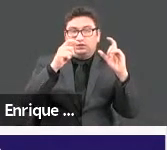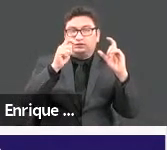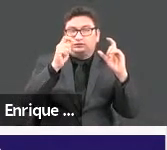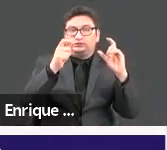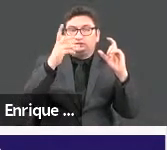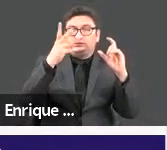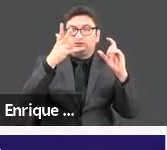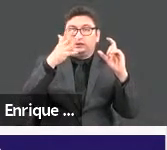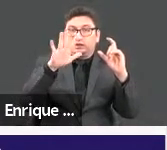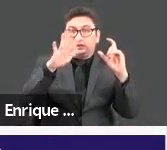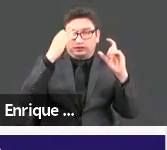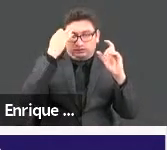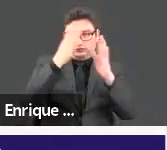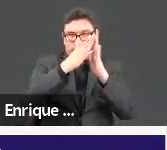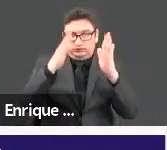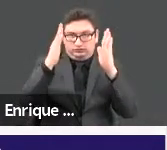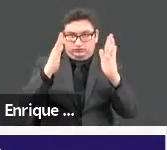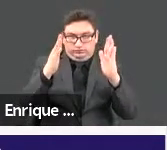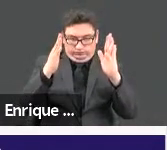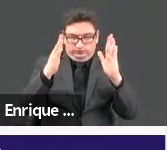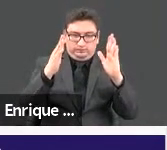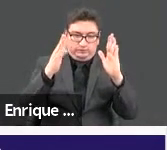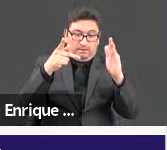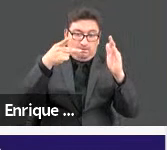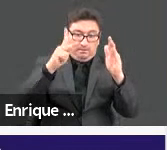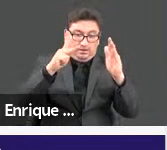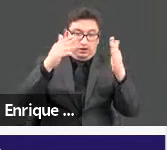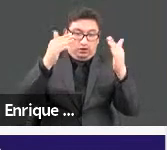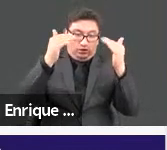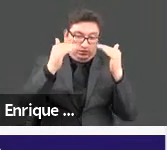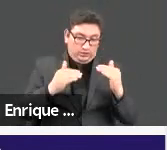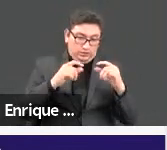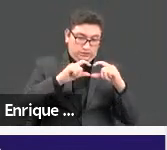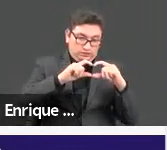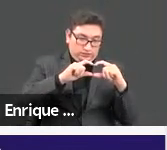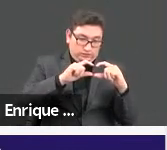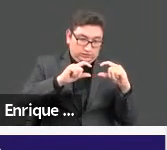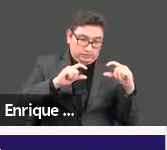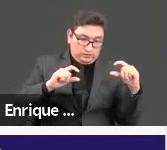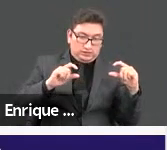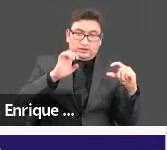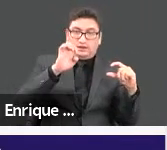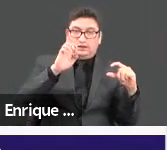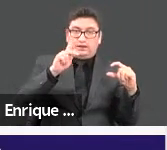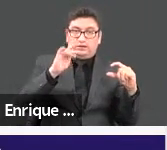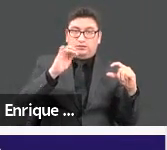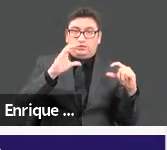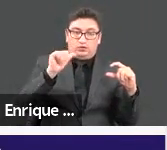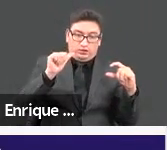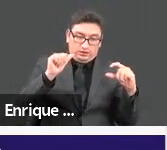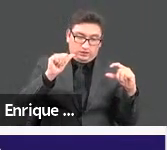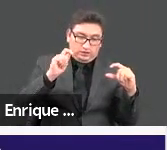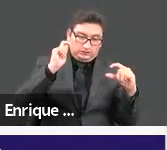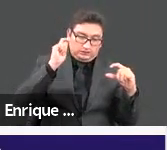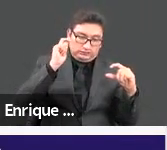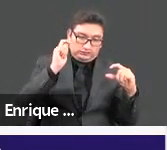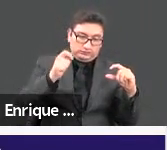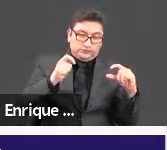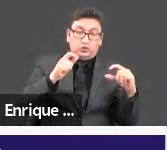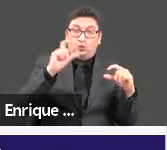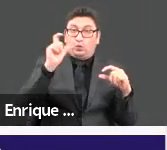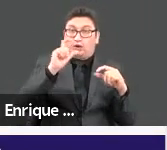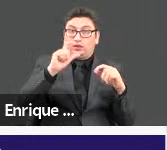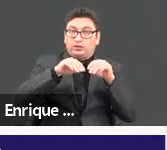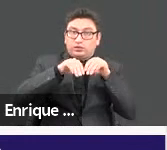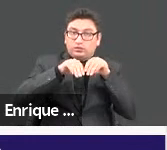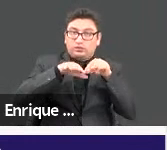a la 10ª época, pero en la parte inferior me está indicando que la época de publicación